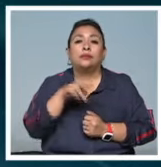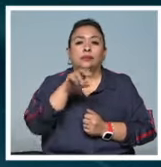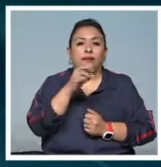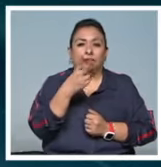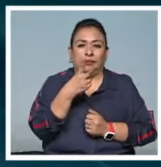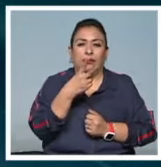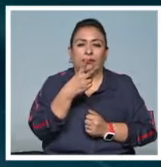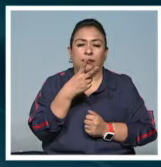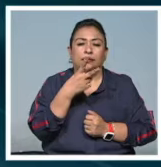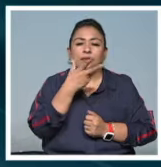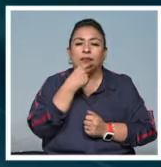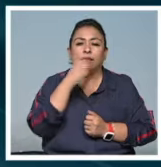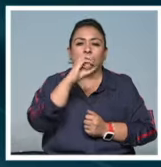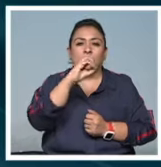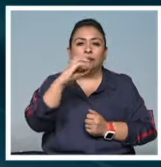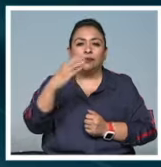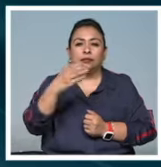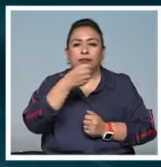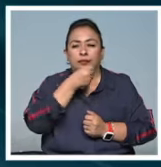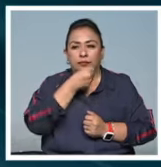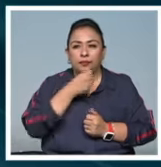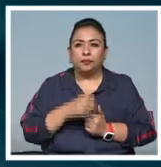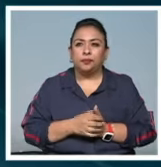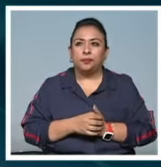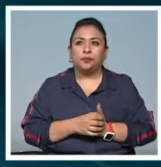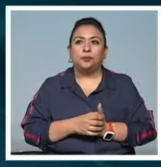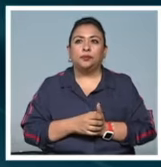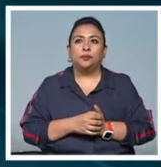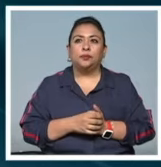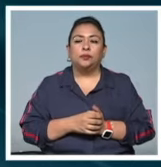Noticias 22, Oscar Cortés.